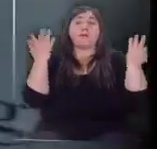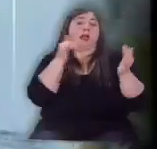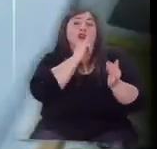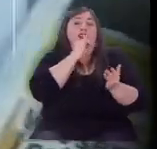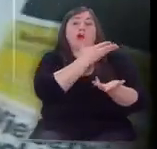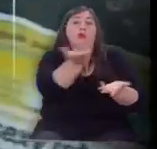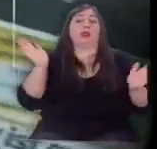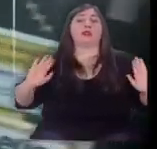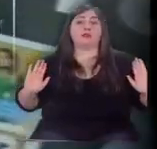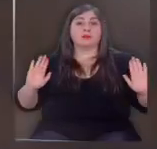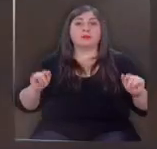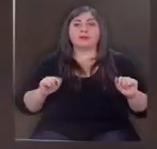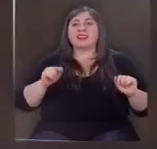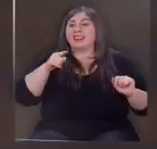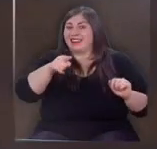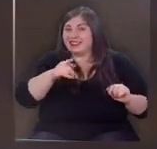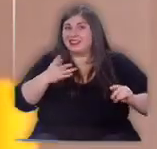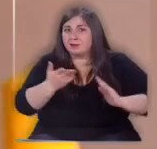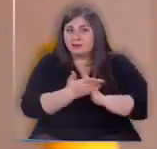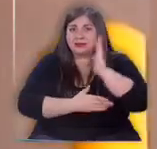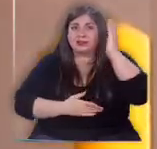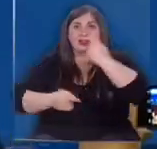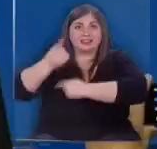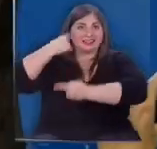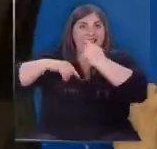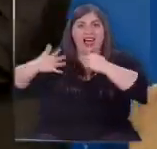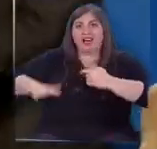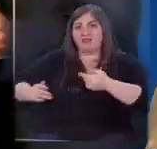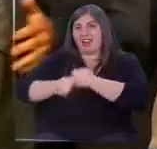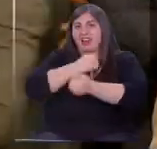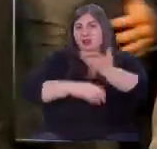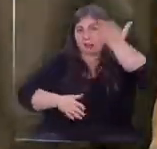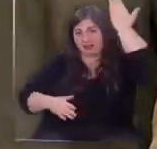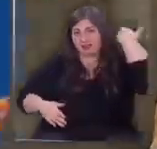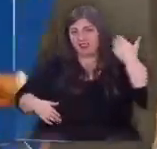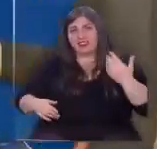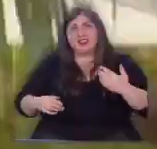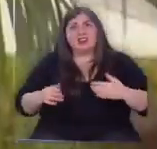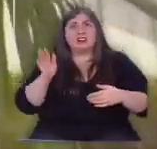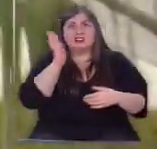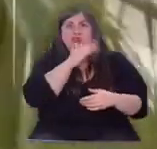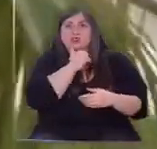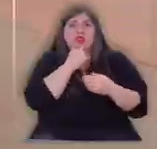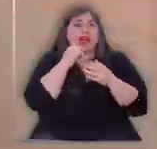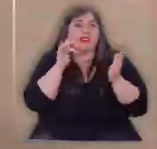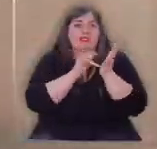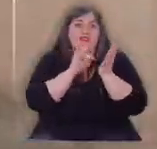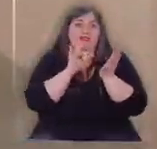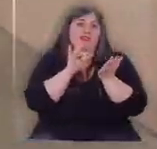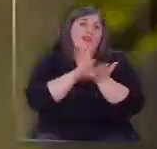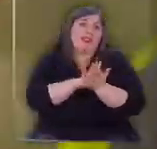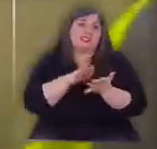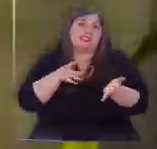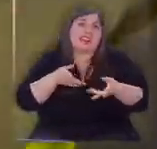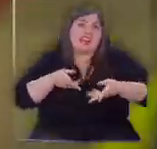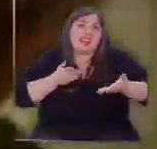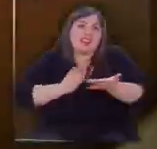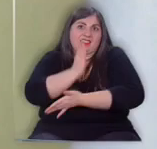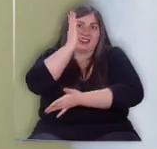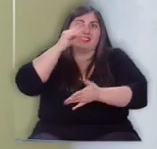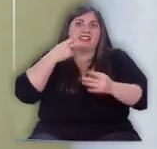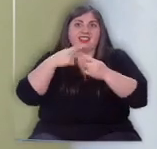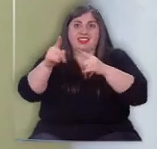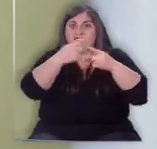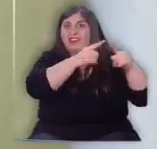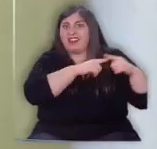ustedes. La historia, que comenzó a rodarse en abril del año pasado, aún no tiene fecha de estreno. Ahí se verán diversos episodios que